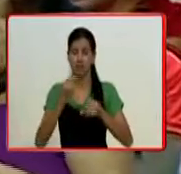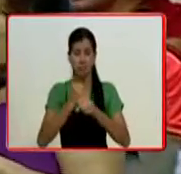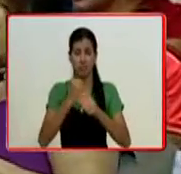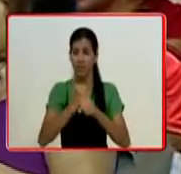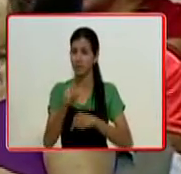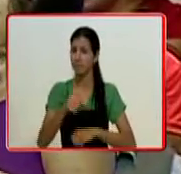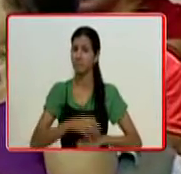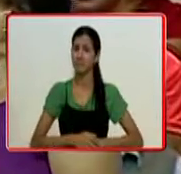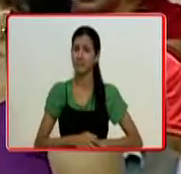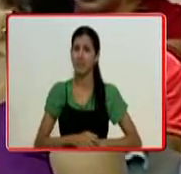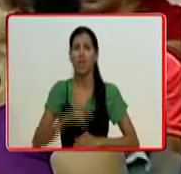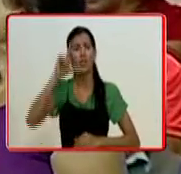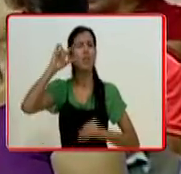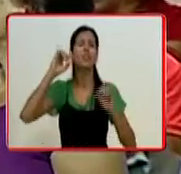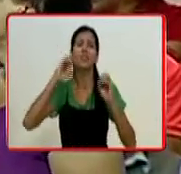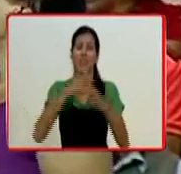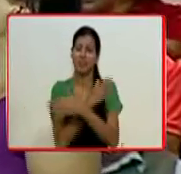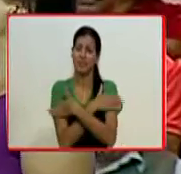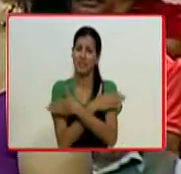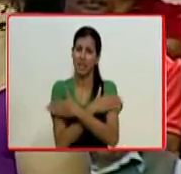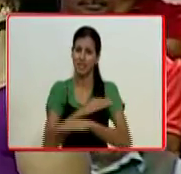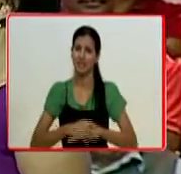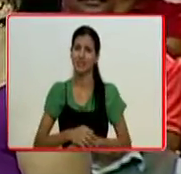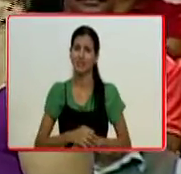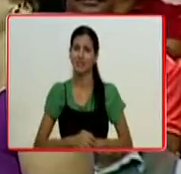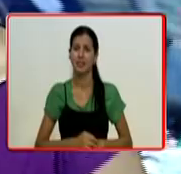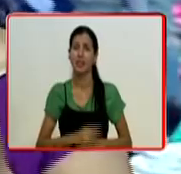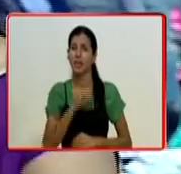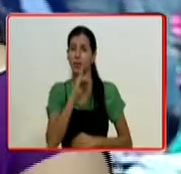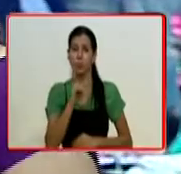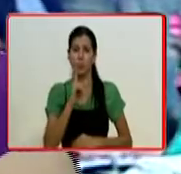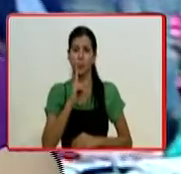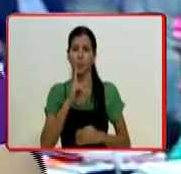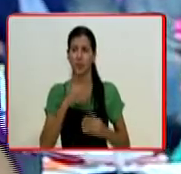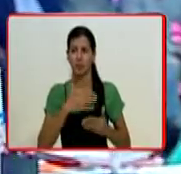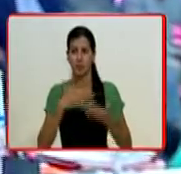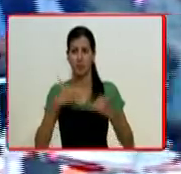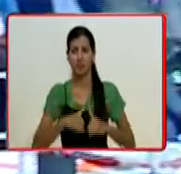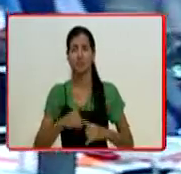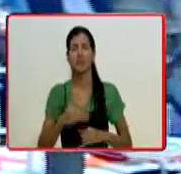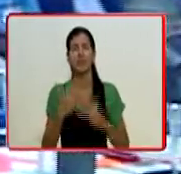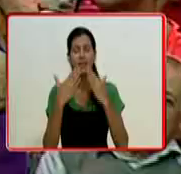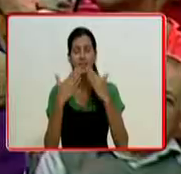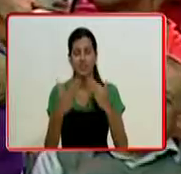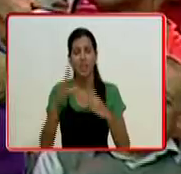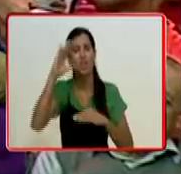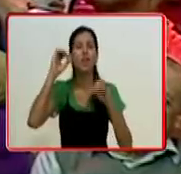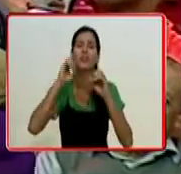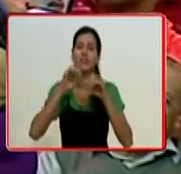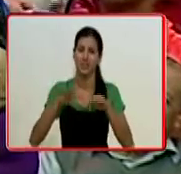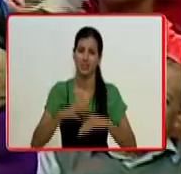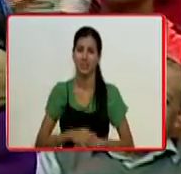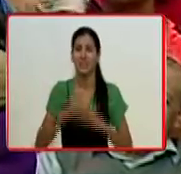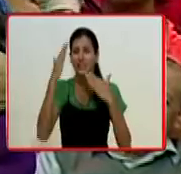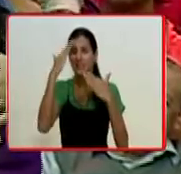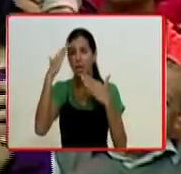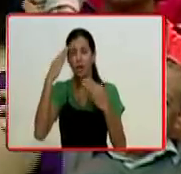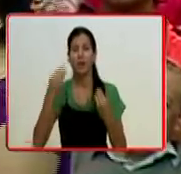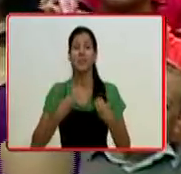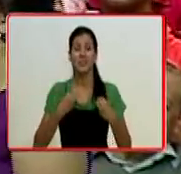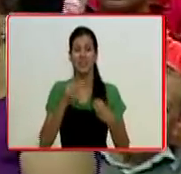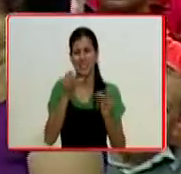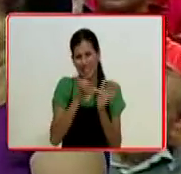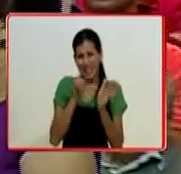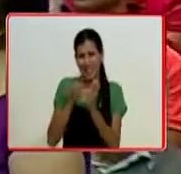felicito. Que Dios te bendiga. En nombre de mi hija, oye, muchísimas gracias. Bueno, que Dios los bendiga. Saludos a los vecinos en